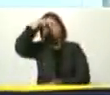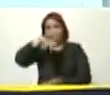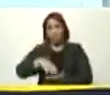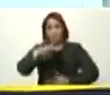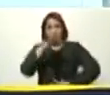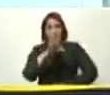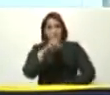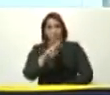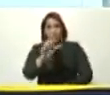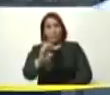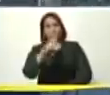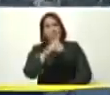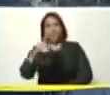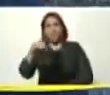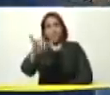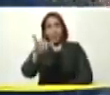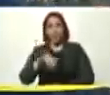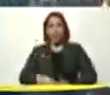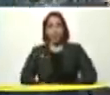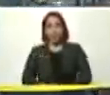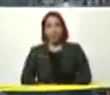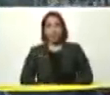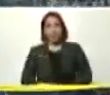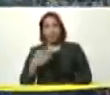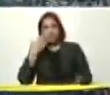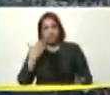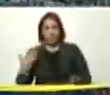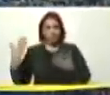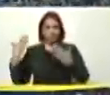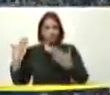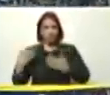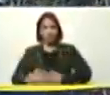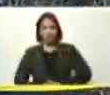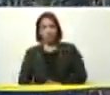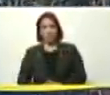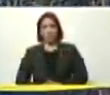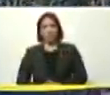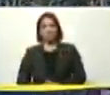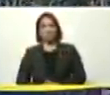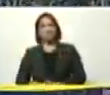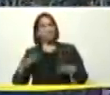Freddy Bernal Rosales. Freddy Alirio